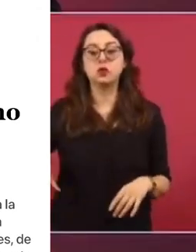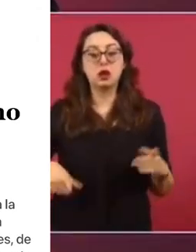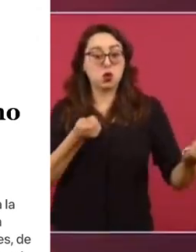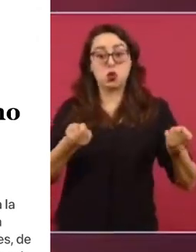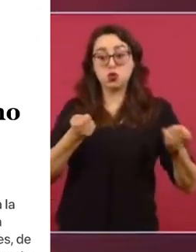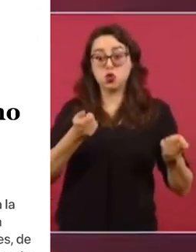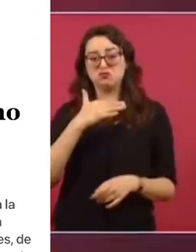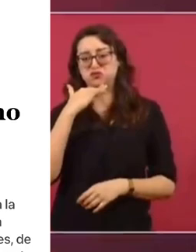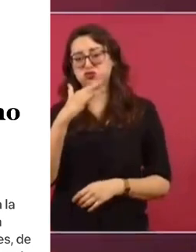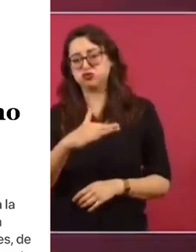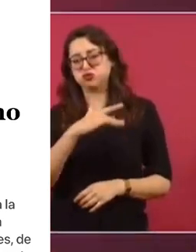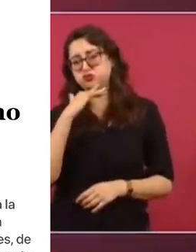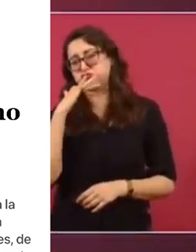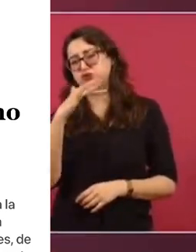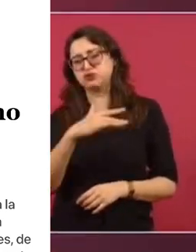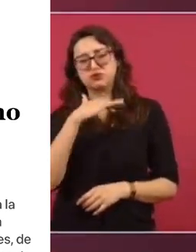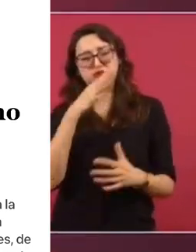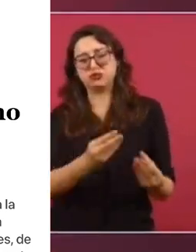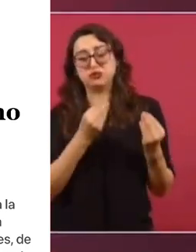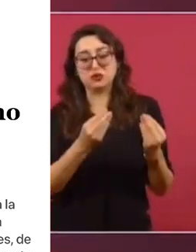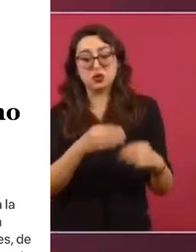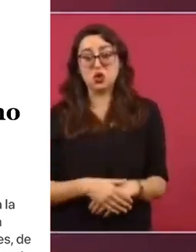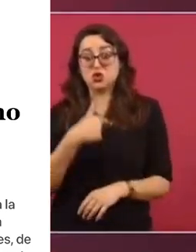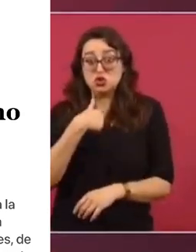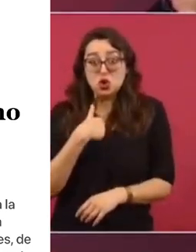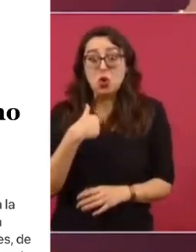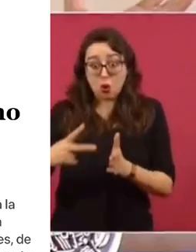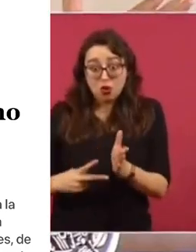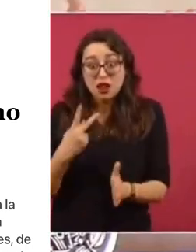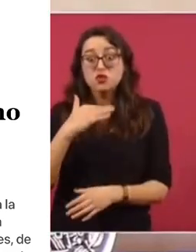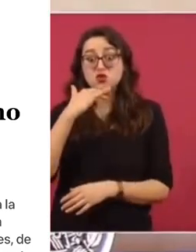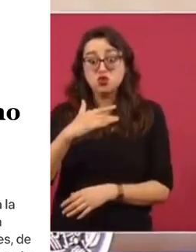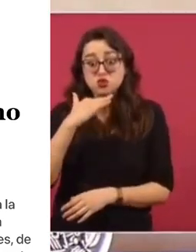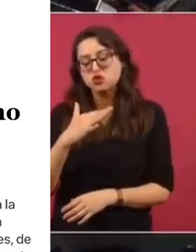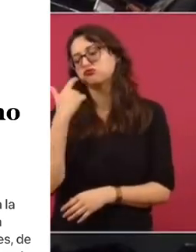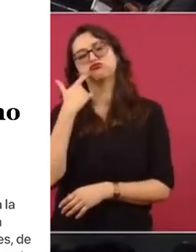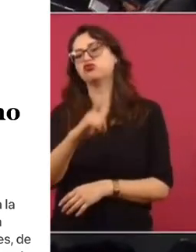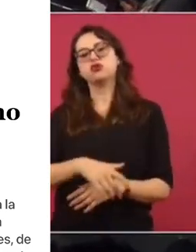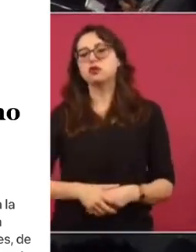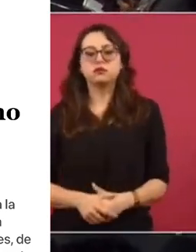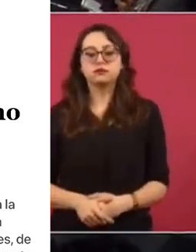¿Sí? Entonces, yo no quiero que regrese la corrupción.